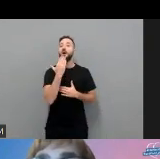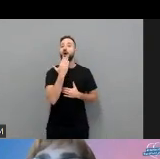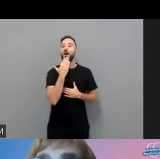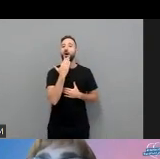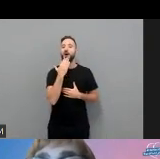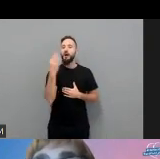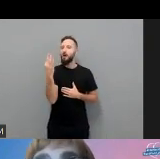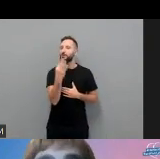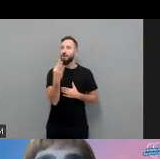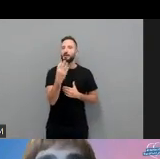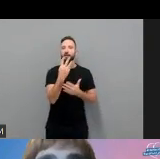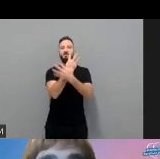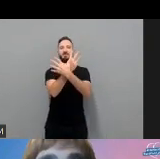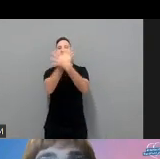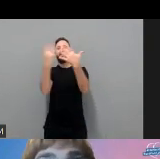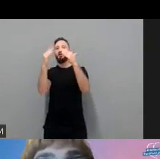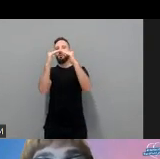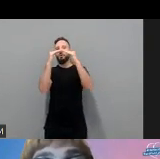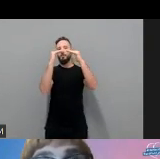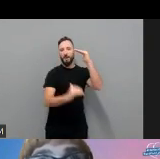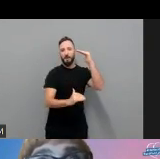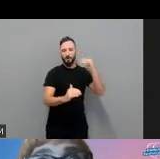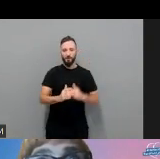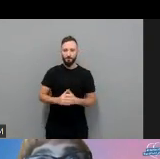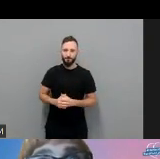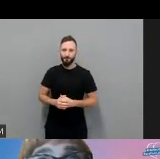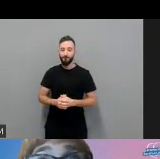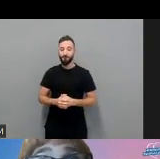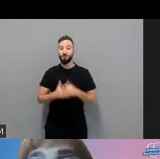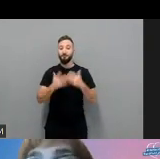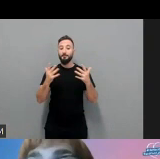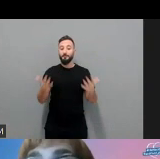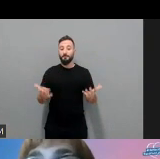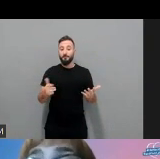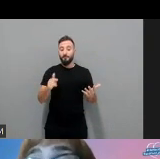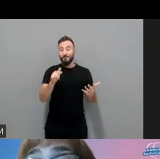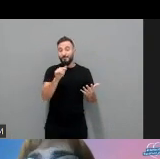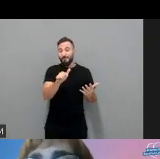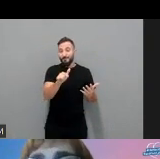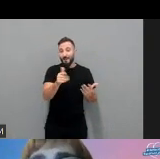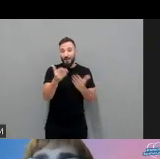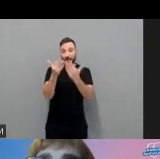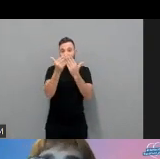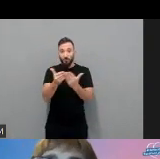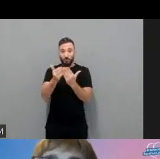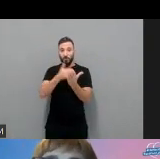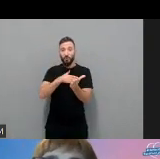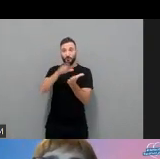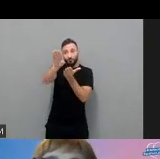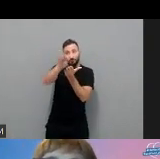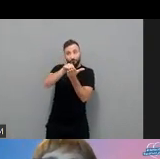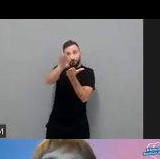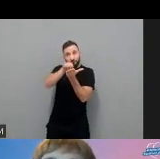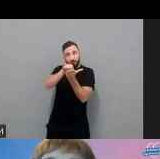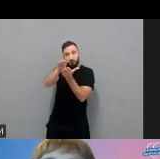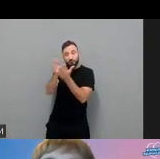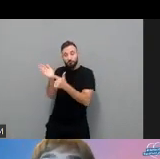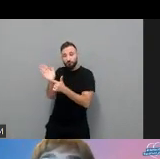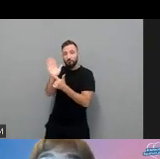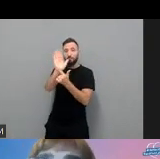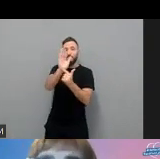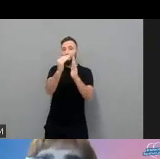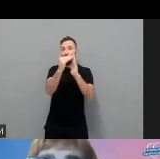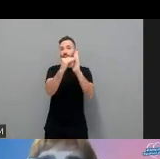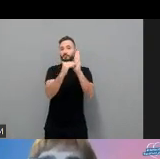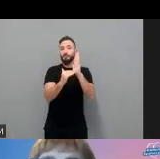situada menores de 18 años, ¿vale? Y aquí he recogido algunos